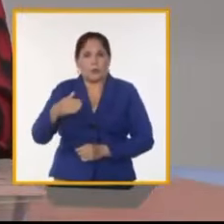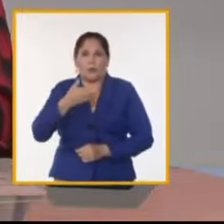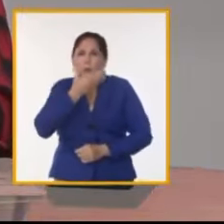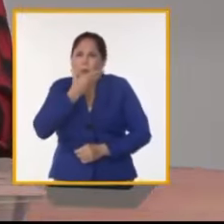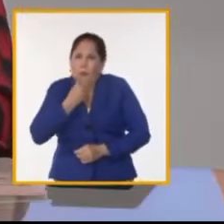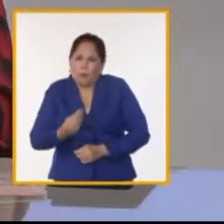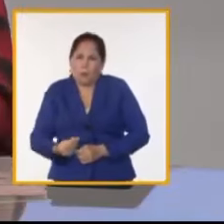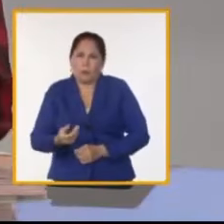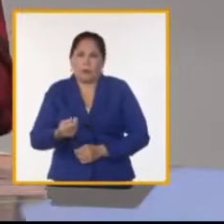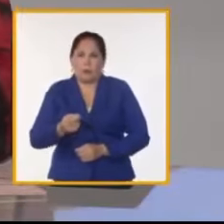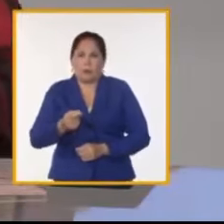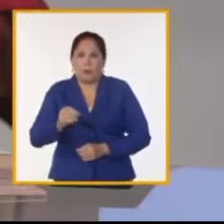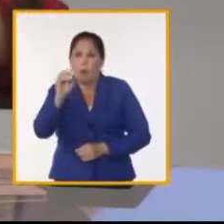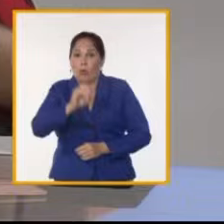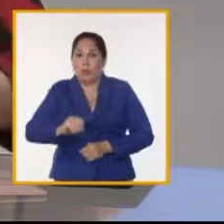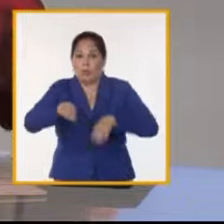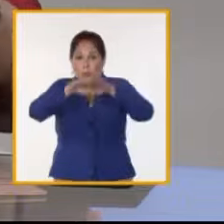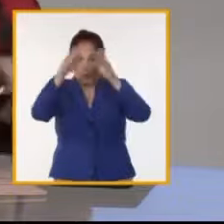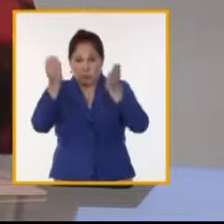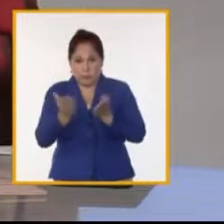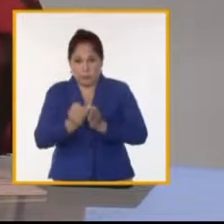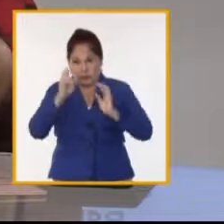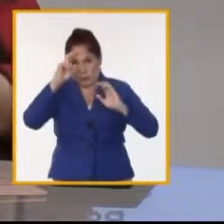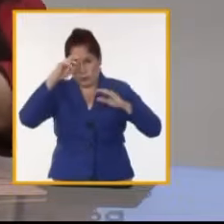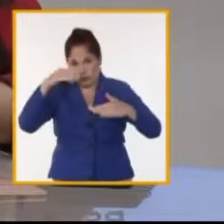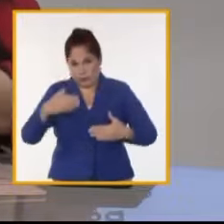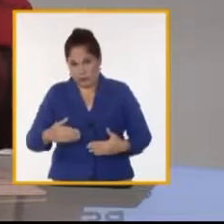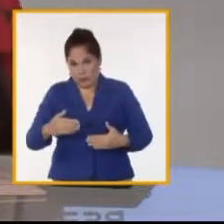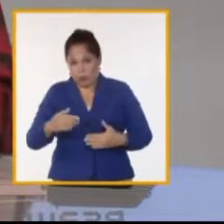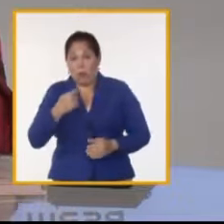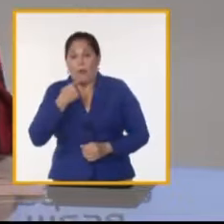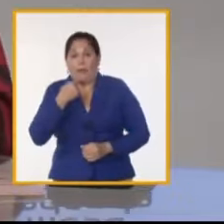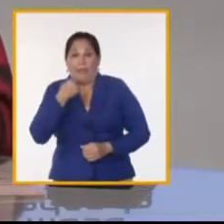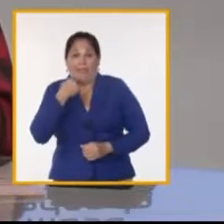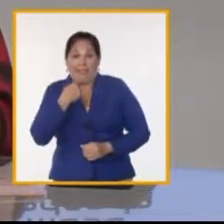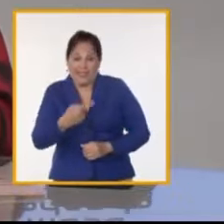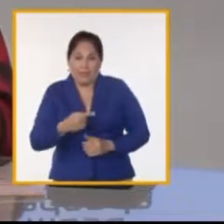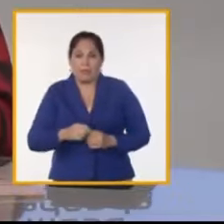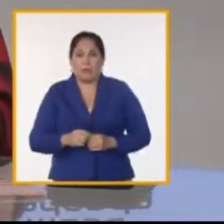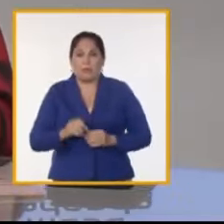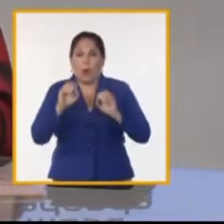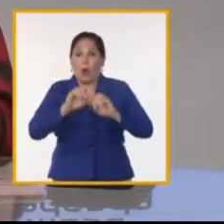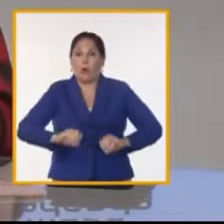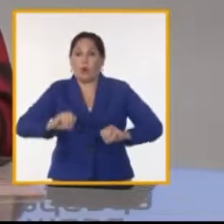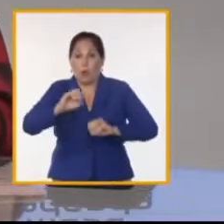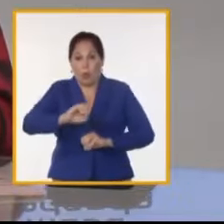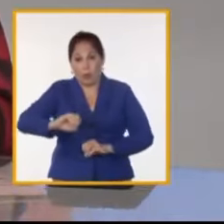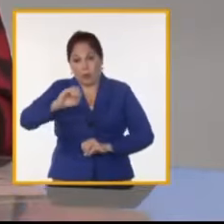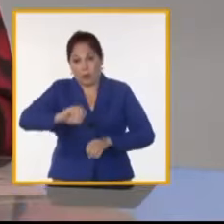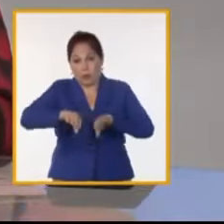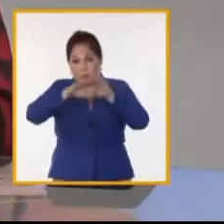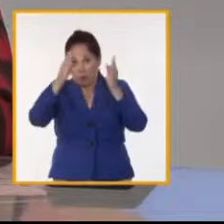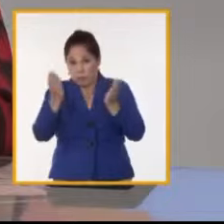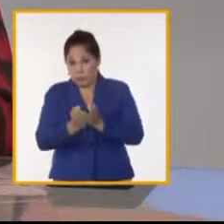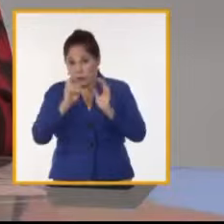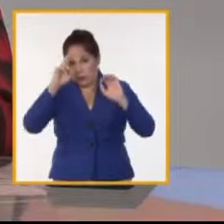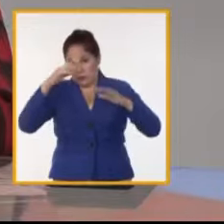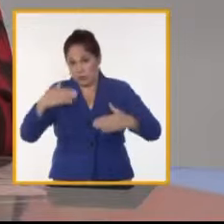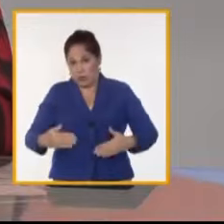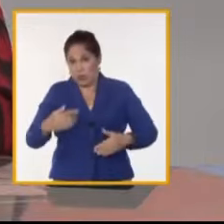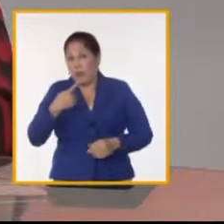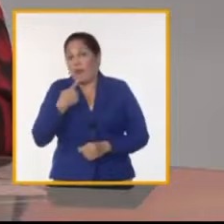de la Salud para que después no digan que solo son fuentes de de izquierda o algo así a